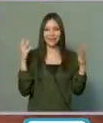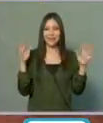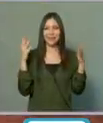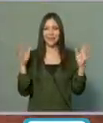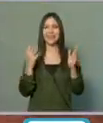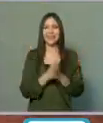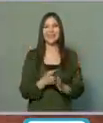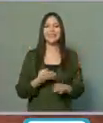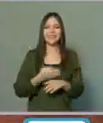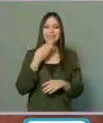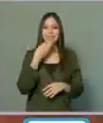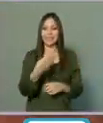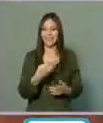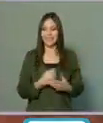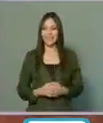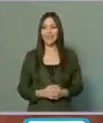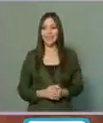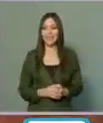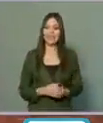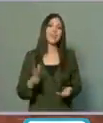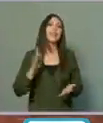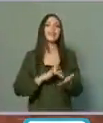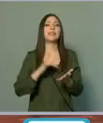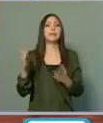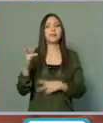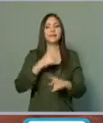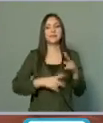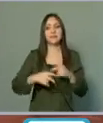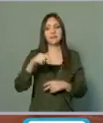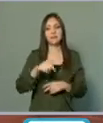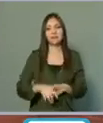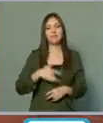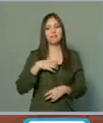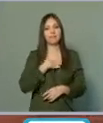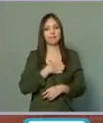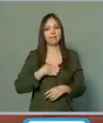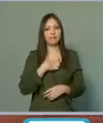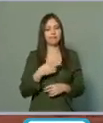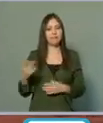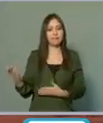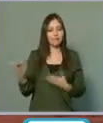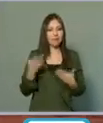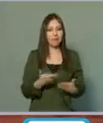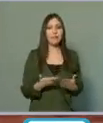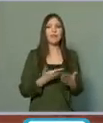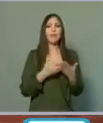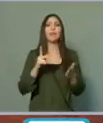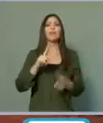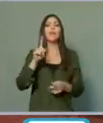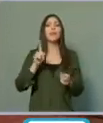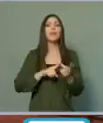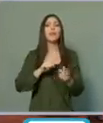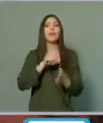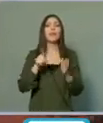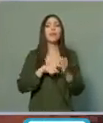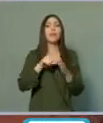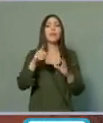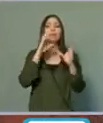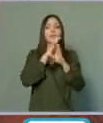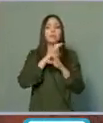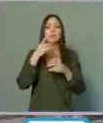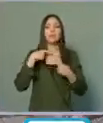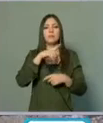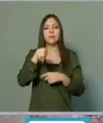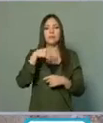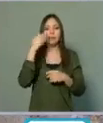¡Aplauso! Muy bien, vénganse. Muchas gracias por estar con nosotros. Es un placer tenerlos, de verdad. Reitera las presentaciones, redes sociales para que el público esté al pendiente de lo que...